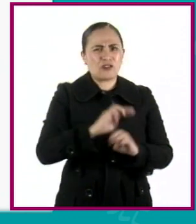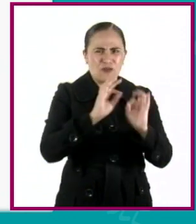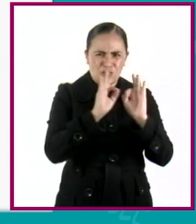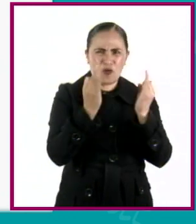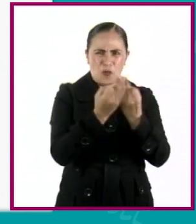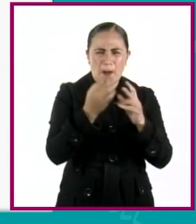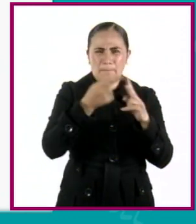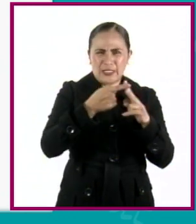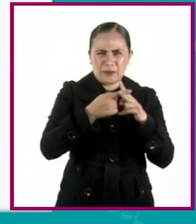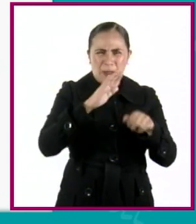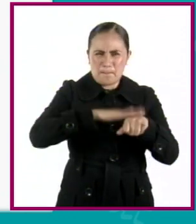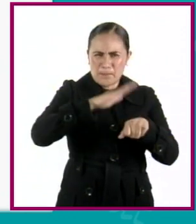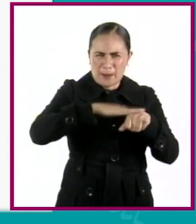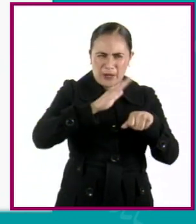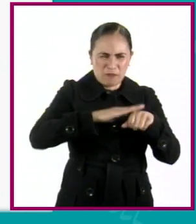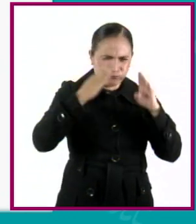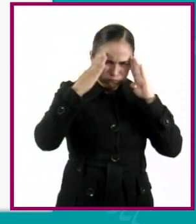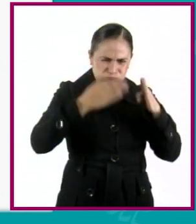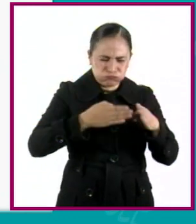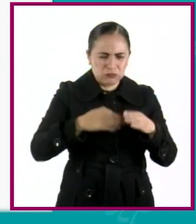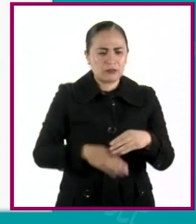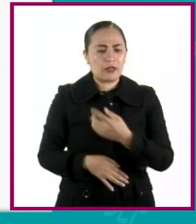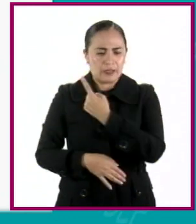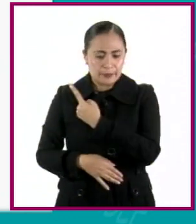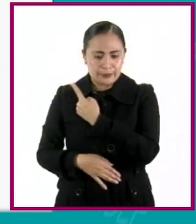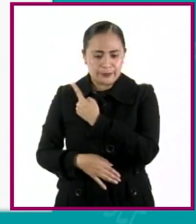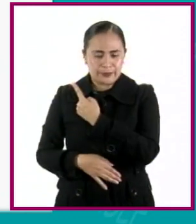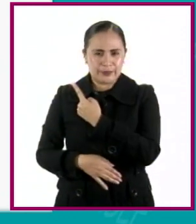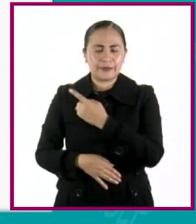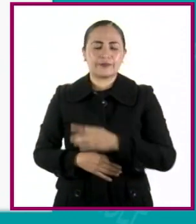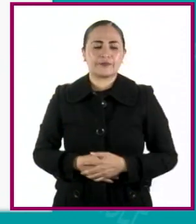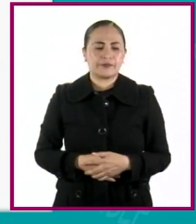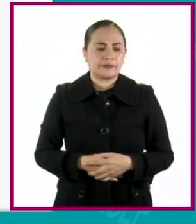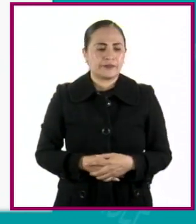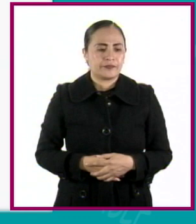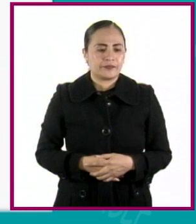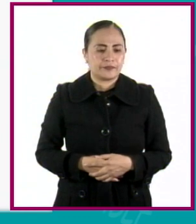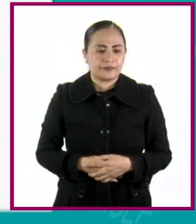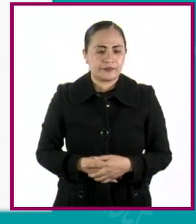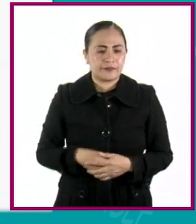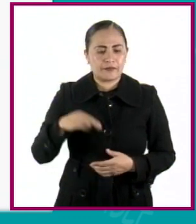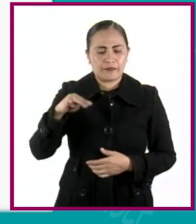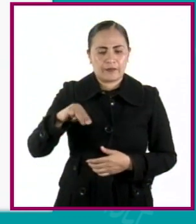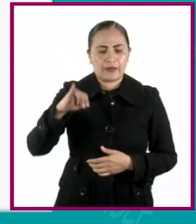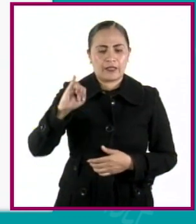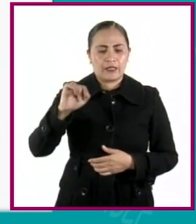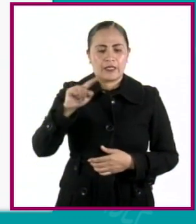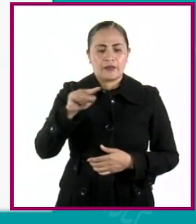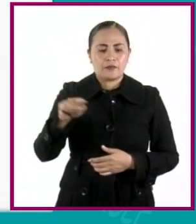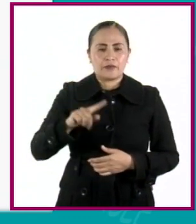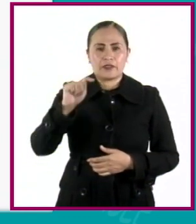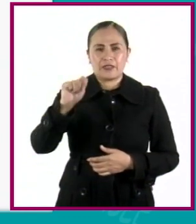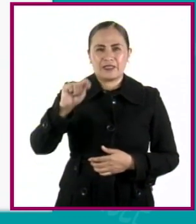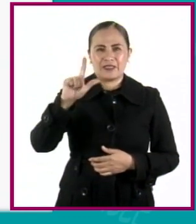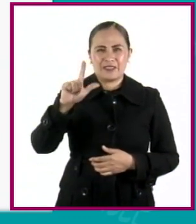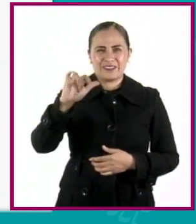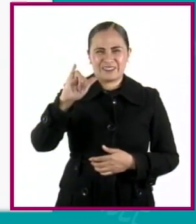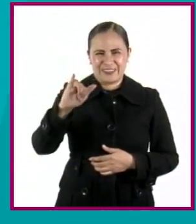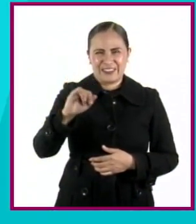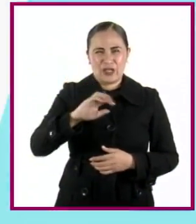matemáticos. Aquí en la diapositiva, por ejemplo, está MISLI, la supercomputadora de la UNAM.